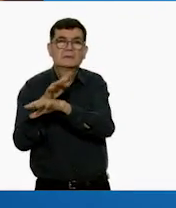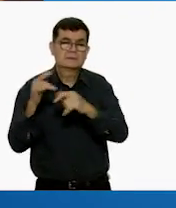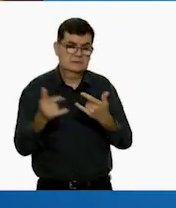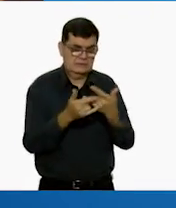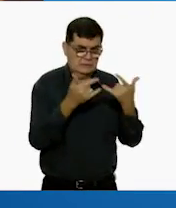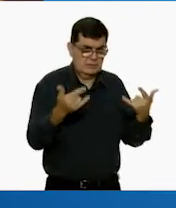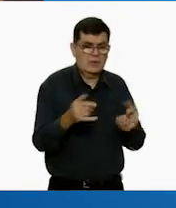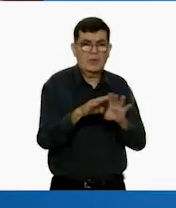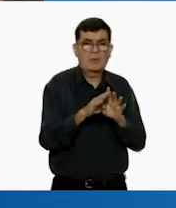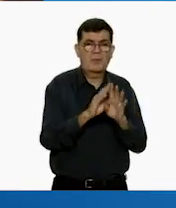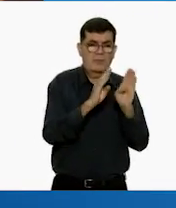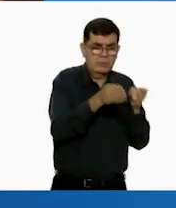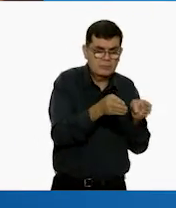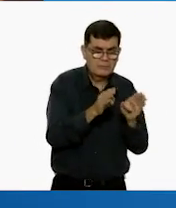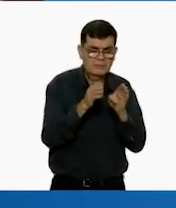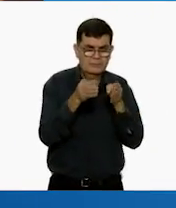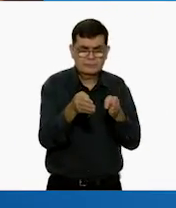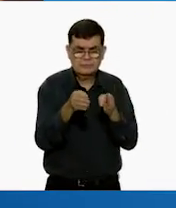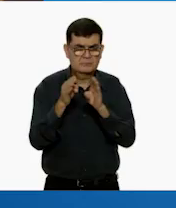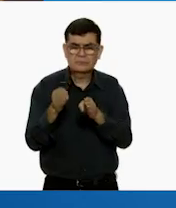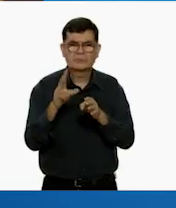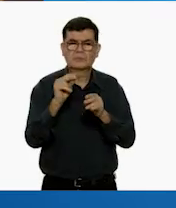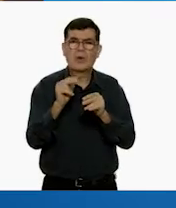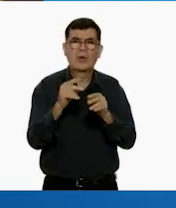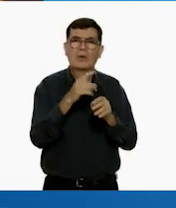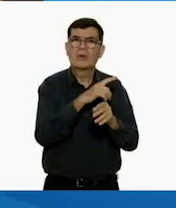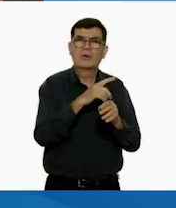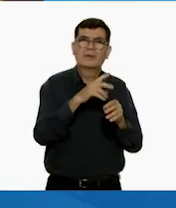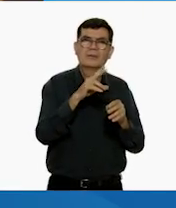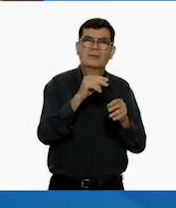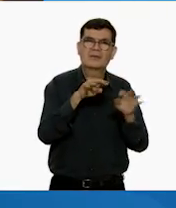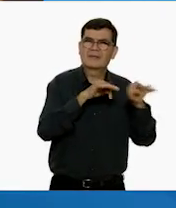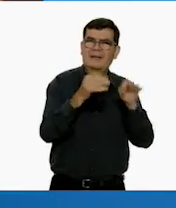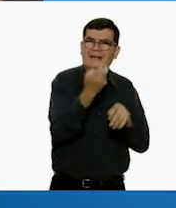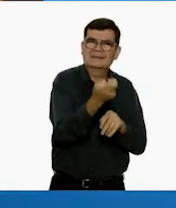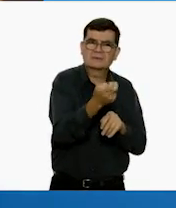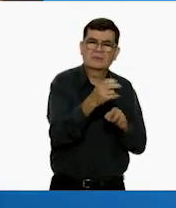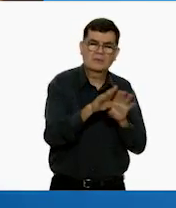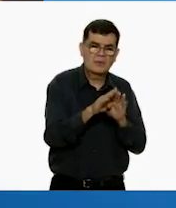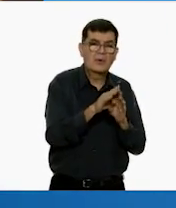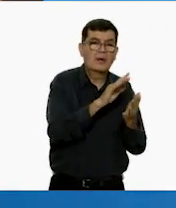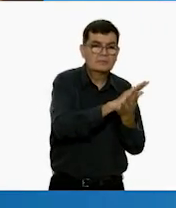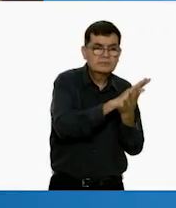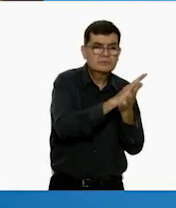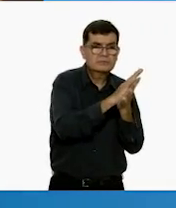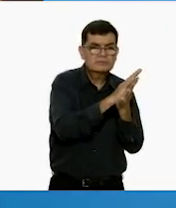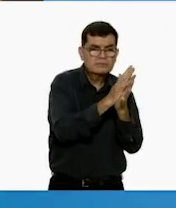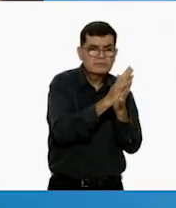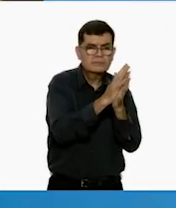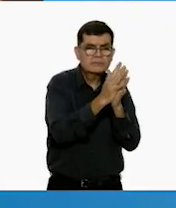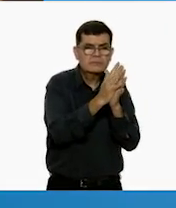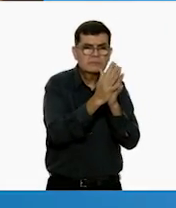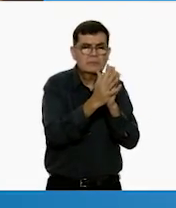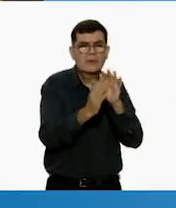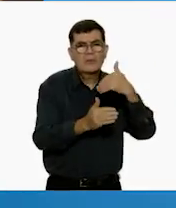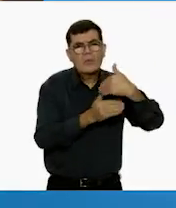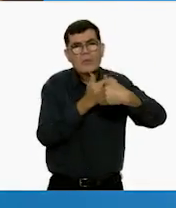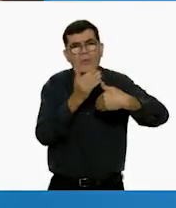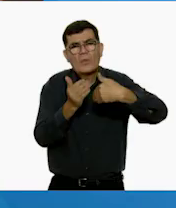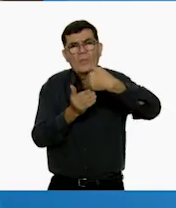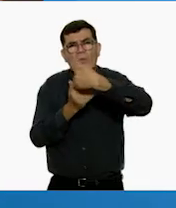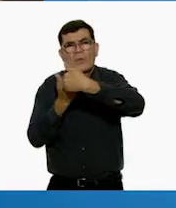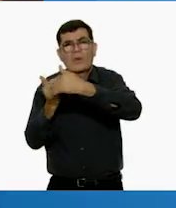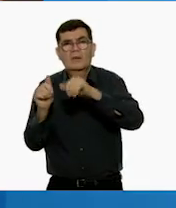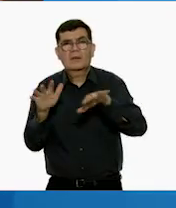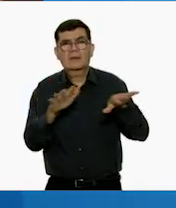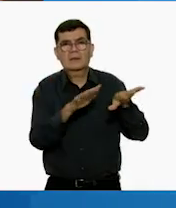funciona como compartimentos perfectamente estancos, sino que lo que tenemos son procesos de larga duración en la cual las cosas van